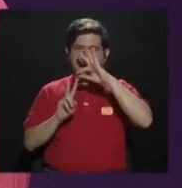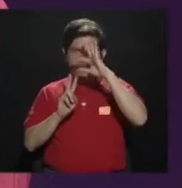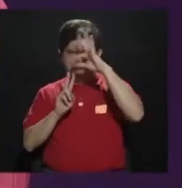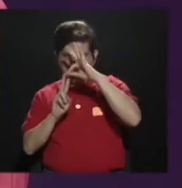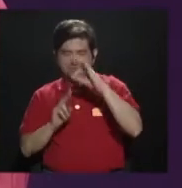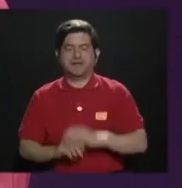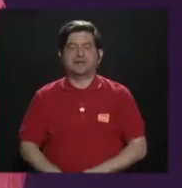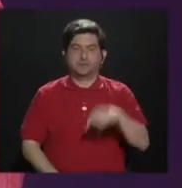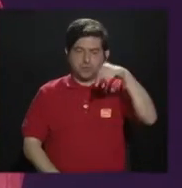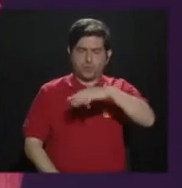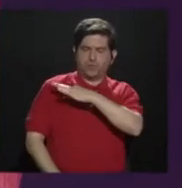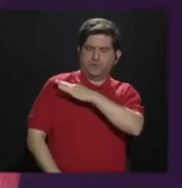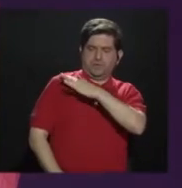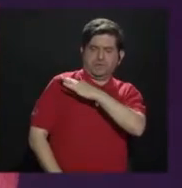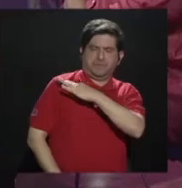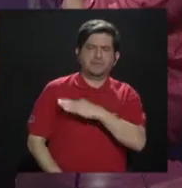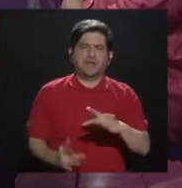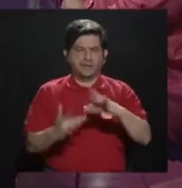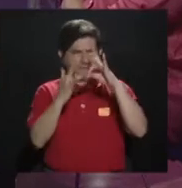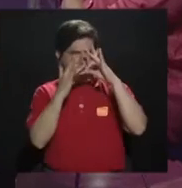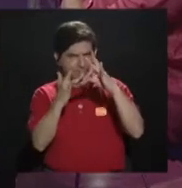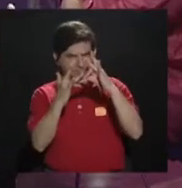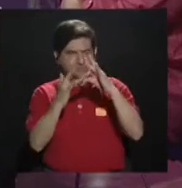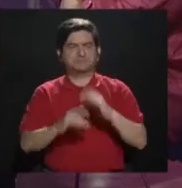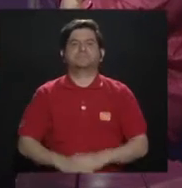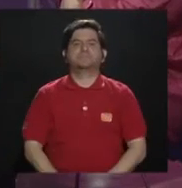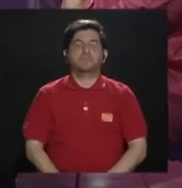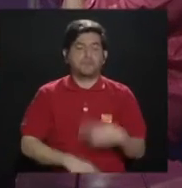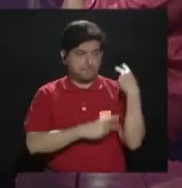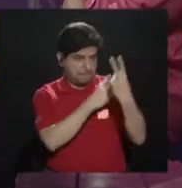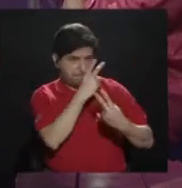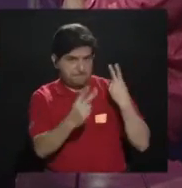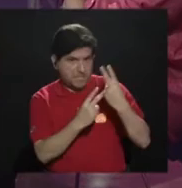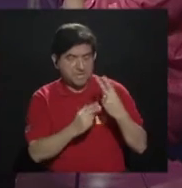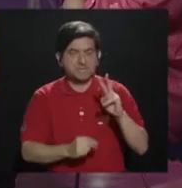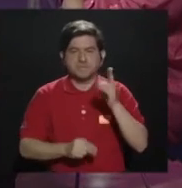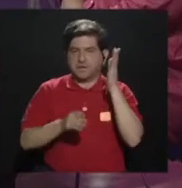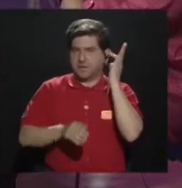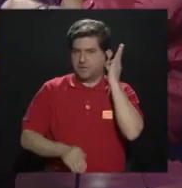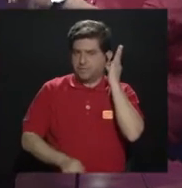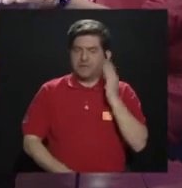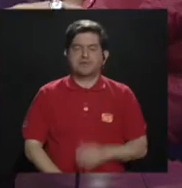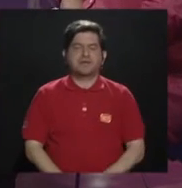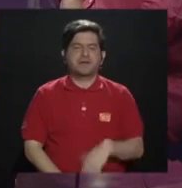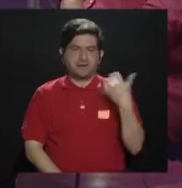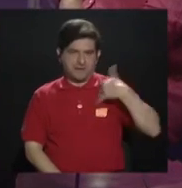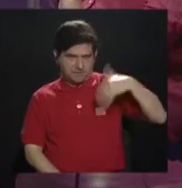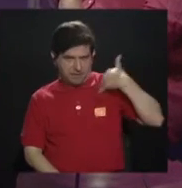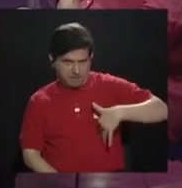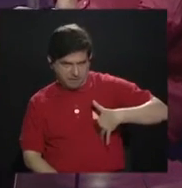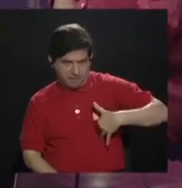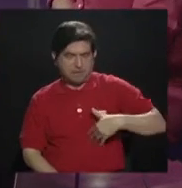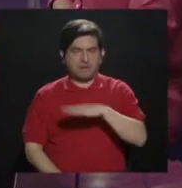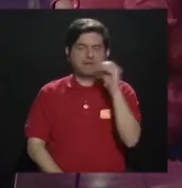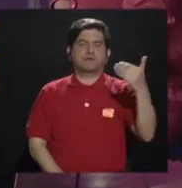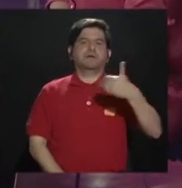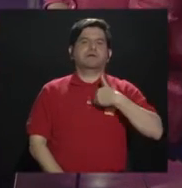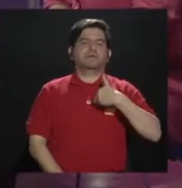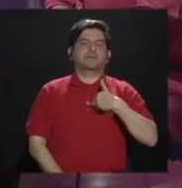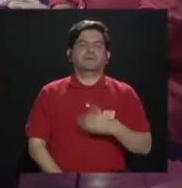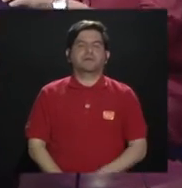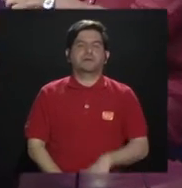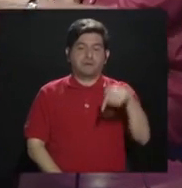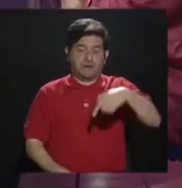unas invitadas muy especiales porque nos visitan unas colegas argentinas y además tenemos